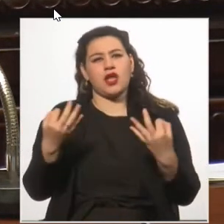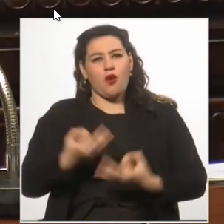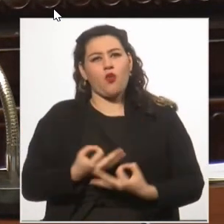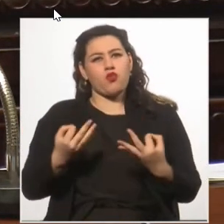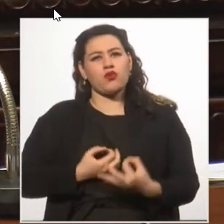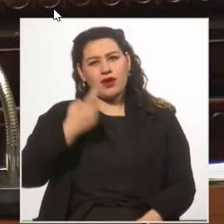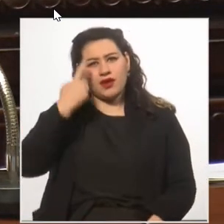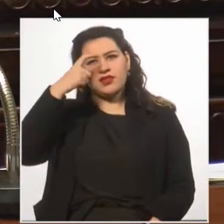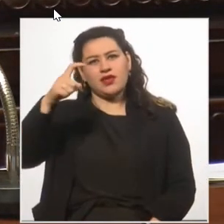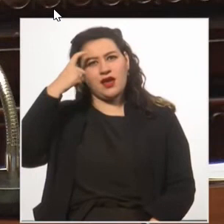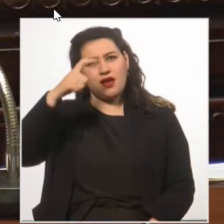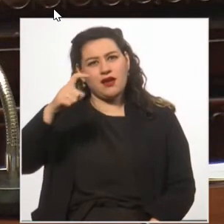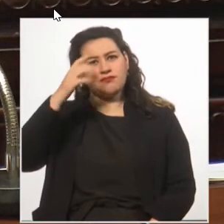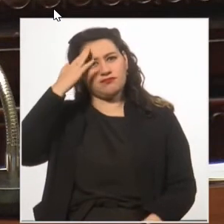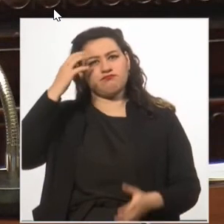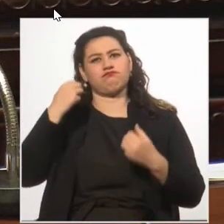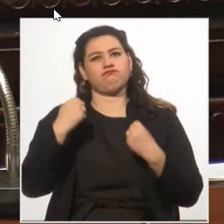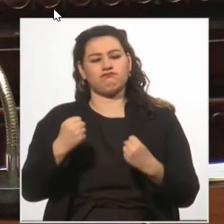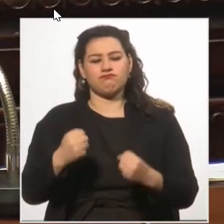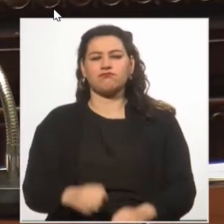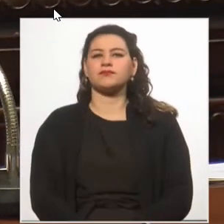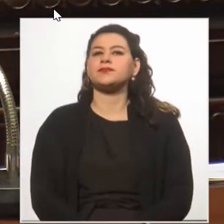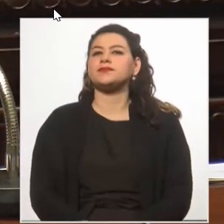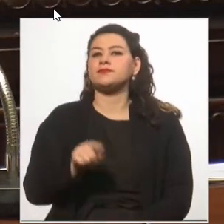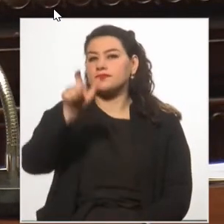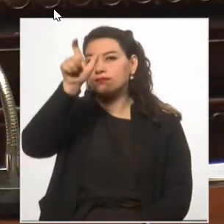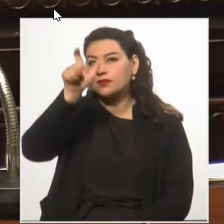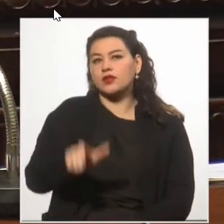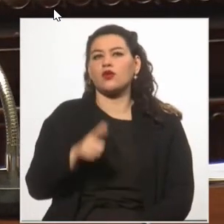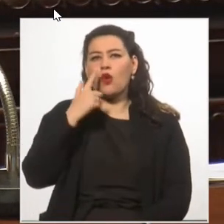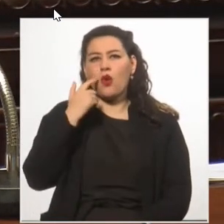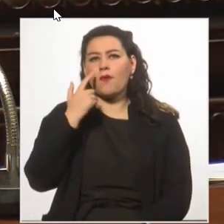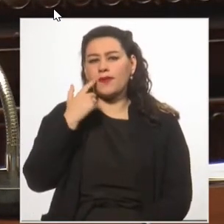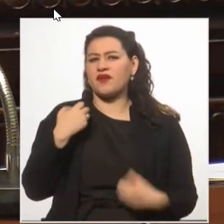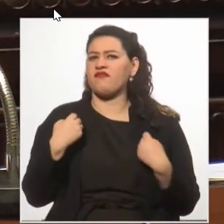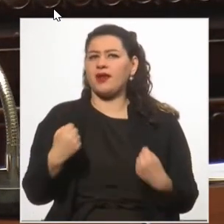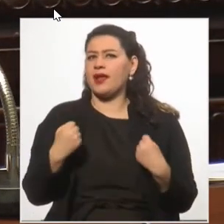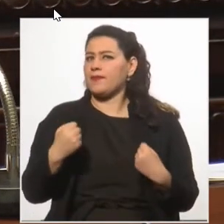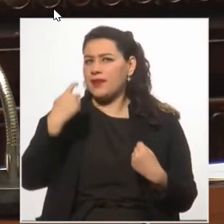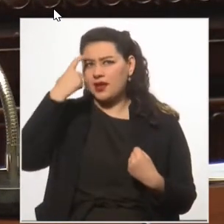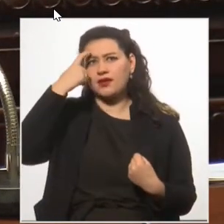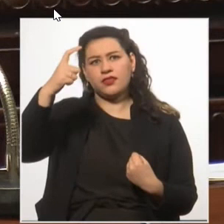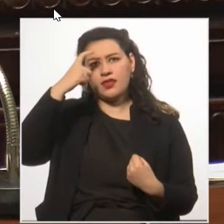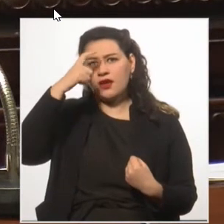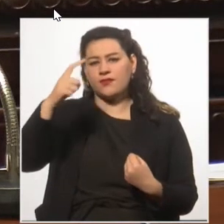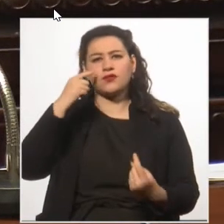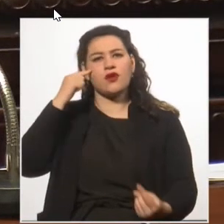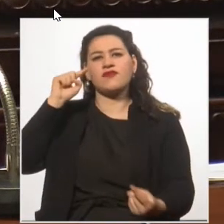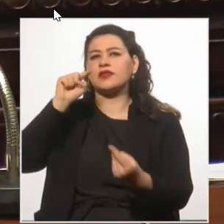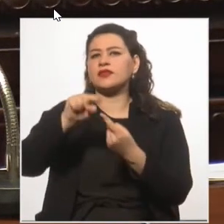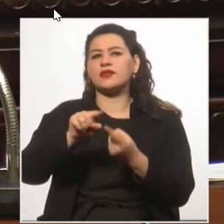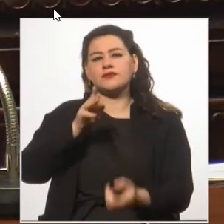ideales y esculpido en piedra. Fue un hombre firme en sus ideas y en la orientación